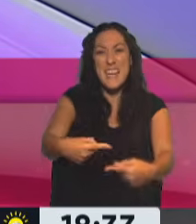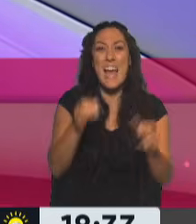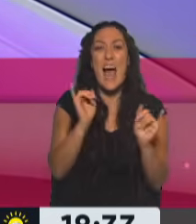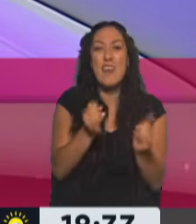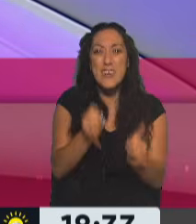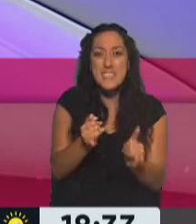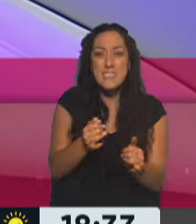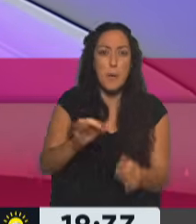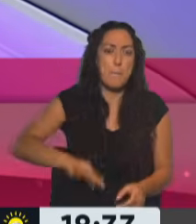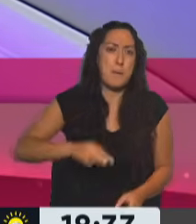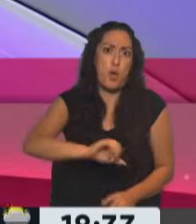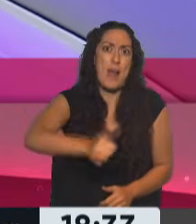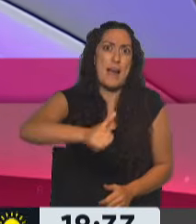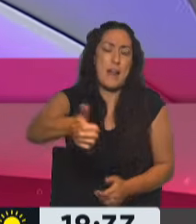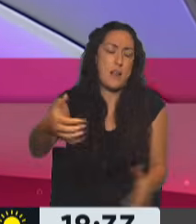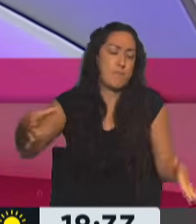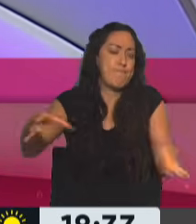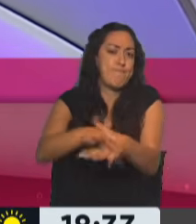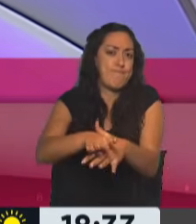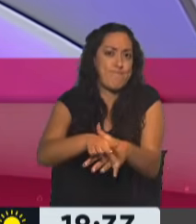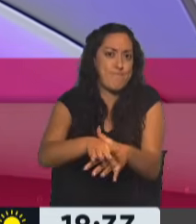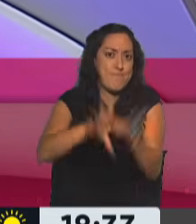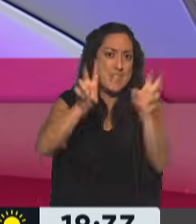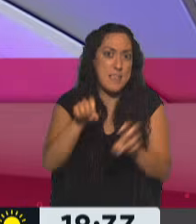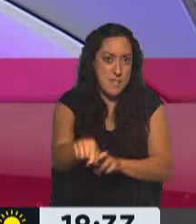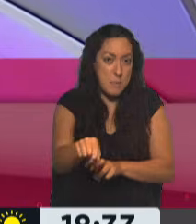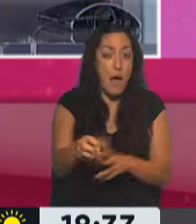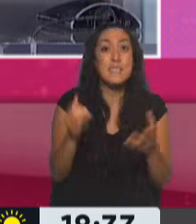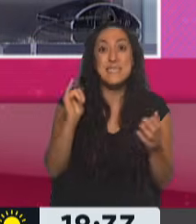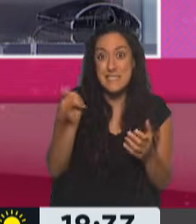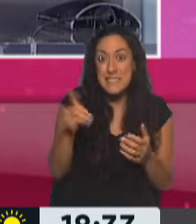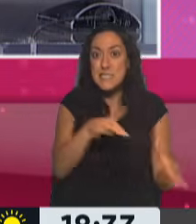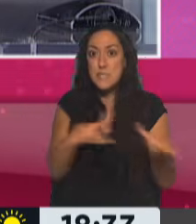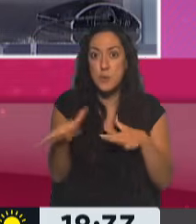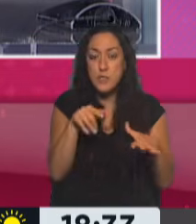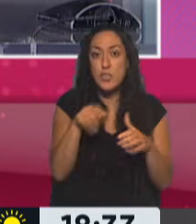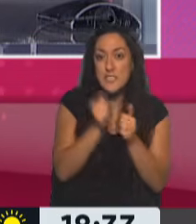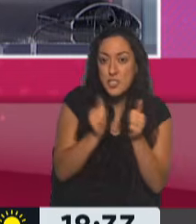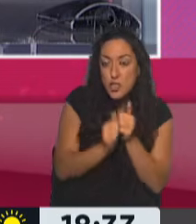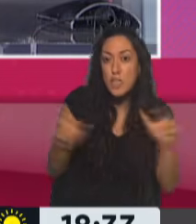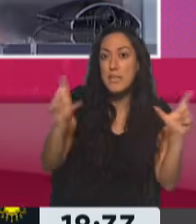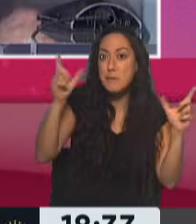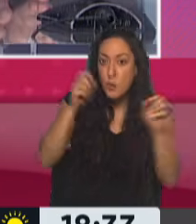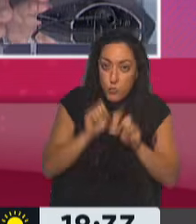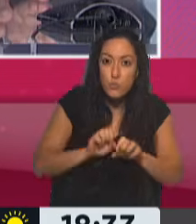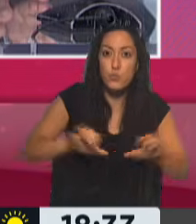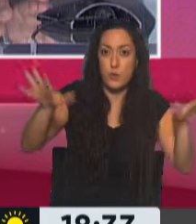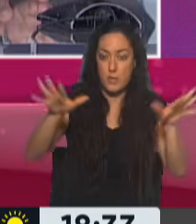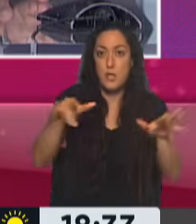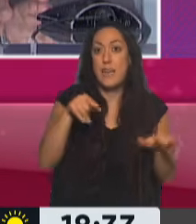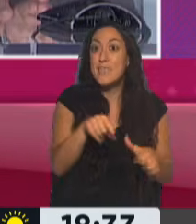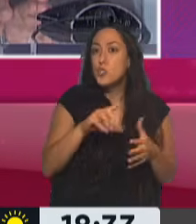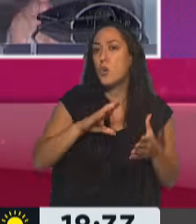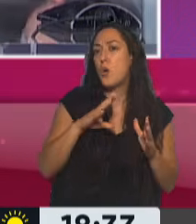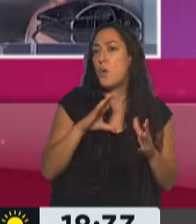sentido, ha ganado todos los premios. Claramente, y yo creo que la exposición de este caso a través de un formato televisivo es un